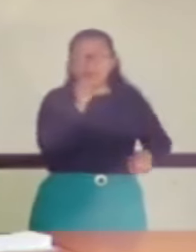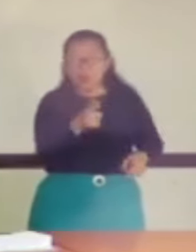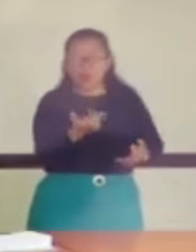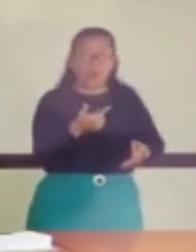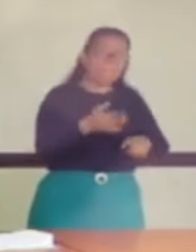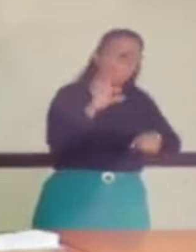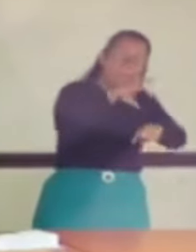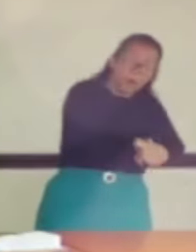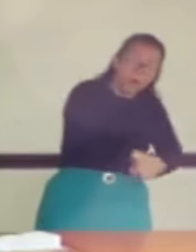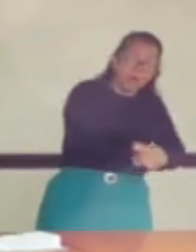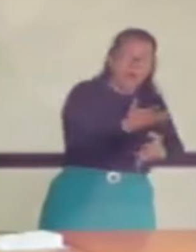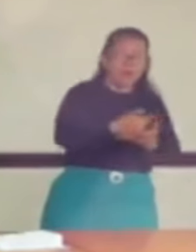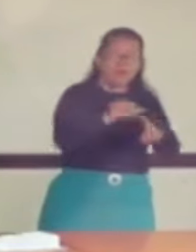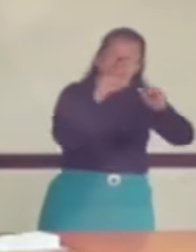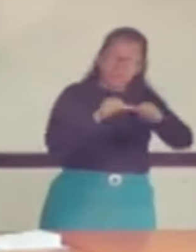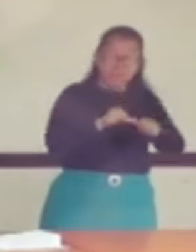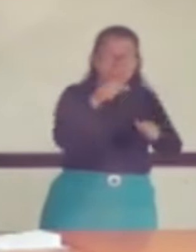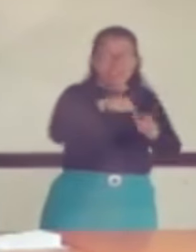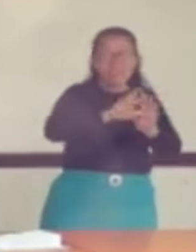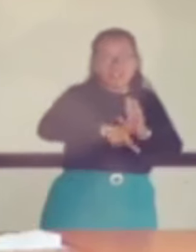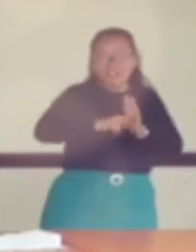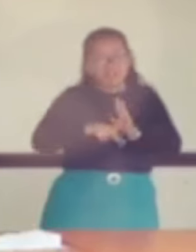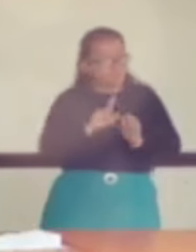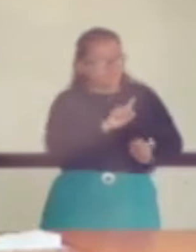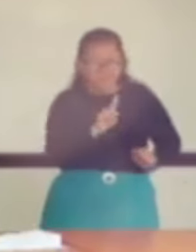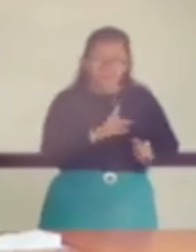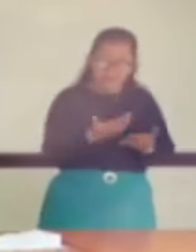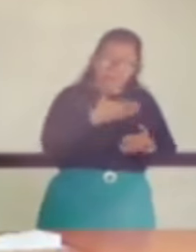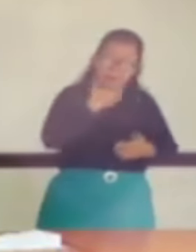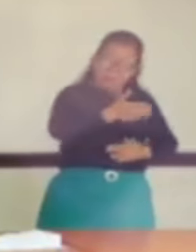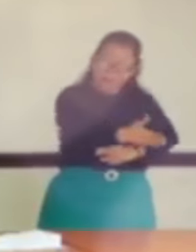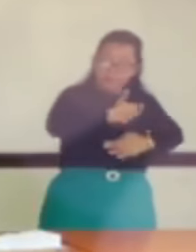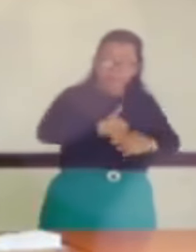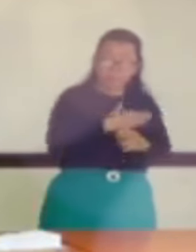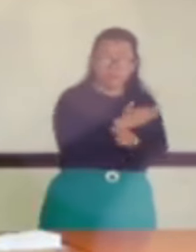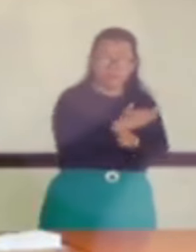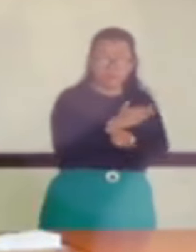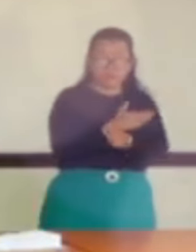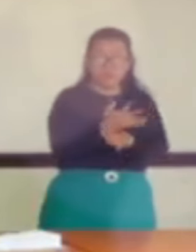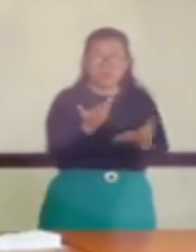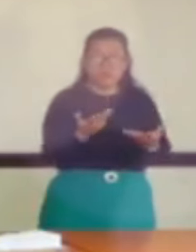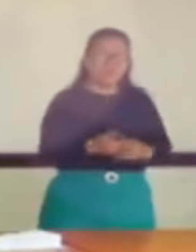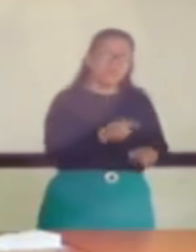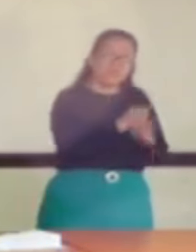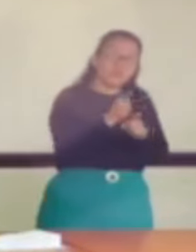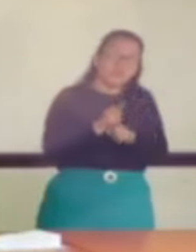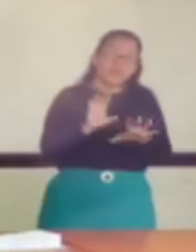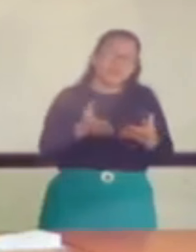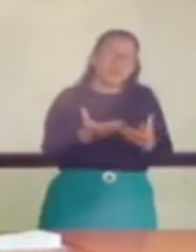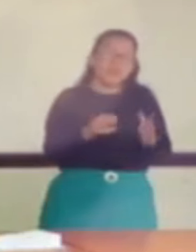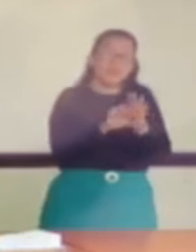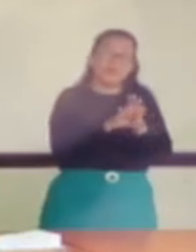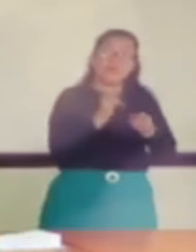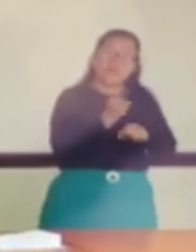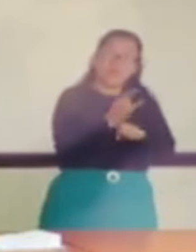tomando medidas para que esto no se repita y medidas muy concretas y muy eficientes, como implementación de la